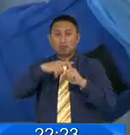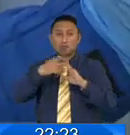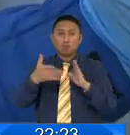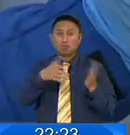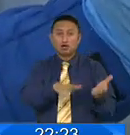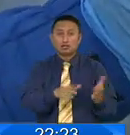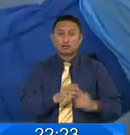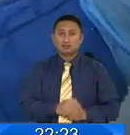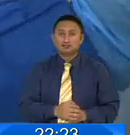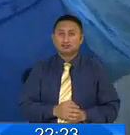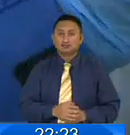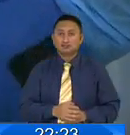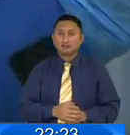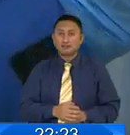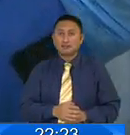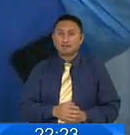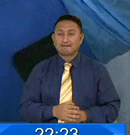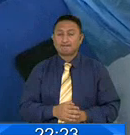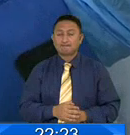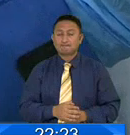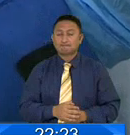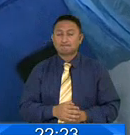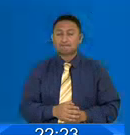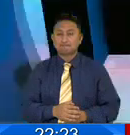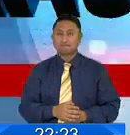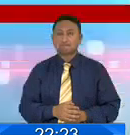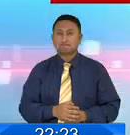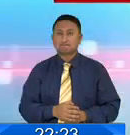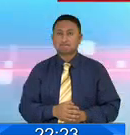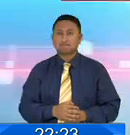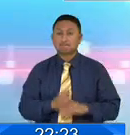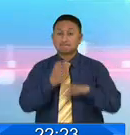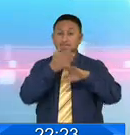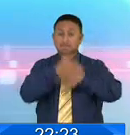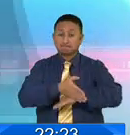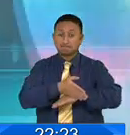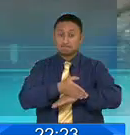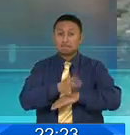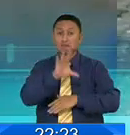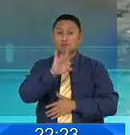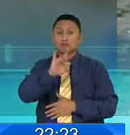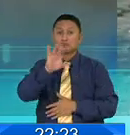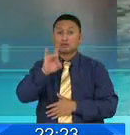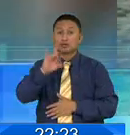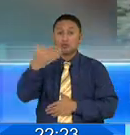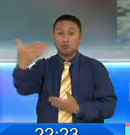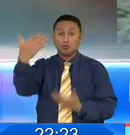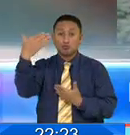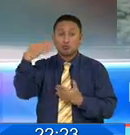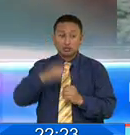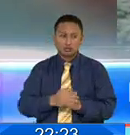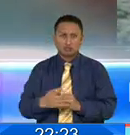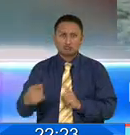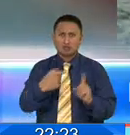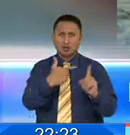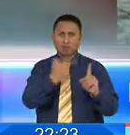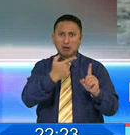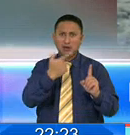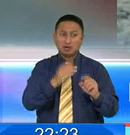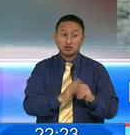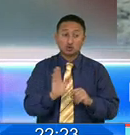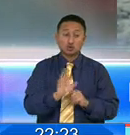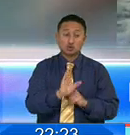En Quito informó Álvaro Terán. Más adelante, 88 políticos han sido asesinados durante la